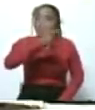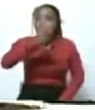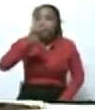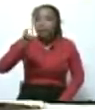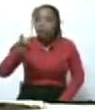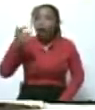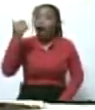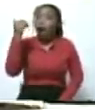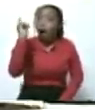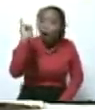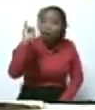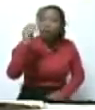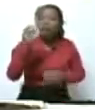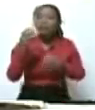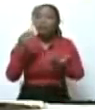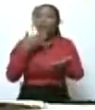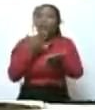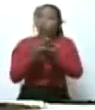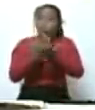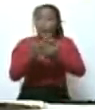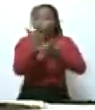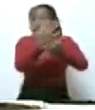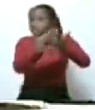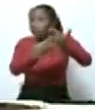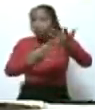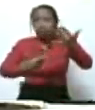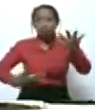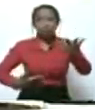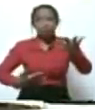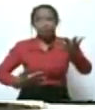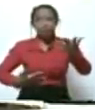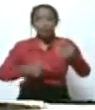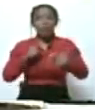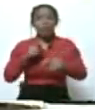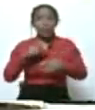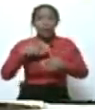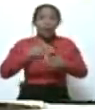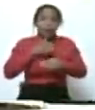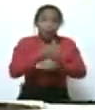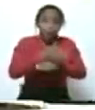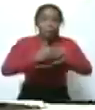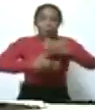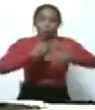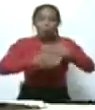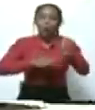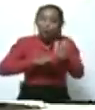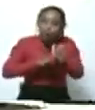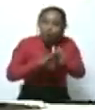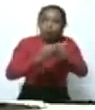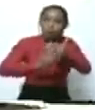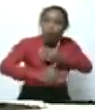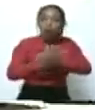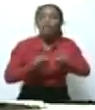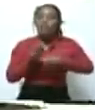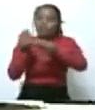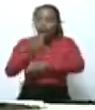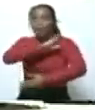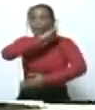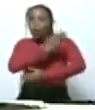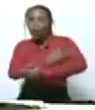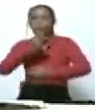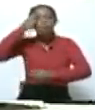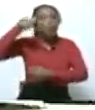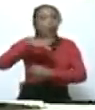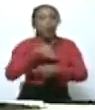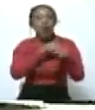hay innumerables propuestas. Y es ir avanzando, ¿eh? ¿En qué? En darle más poder al pueblo.